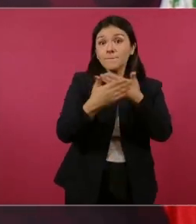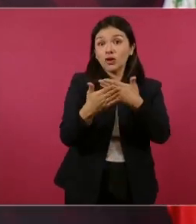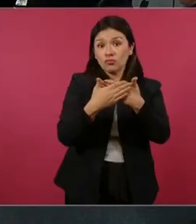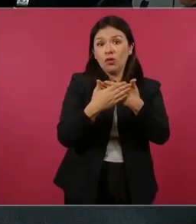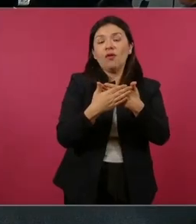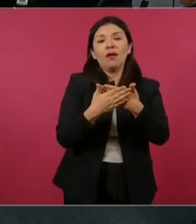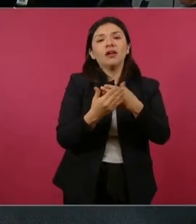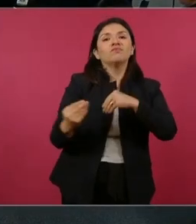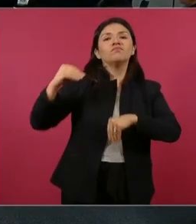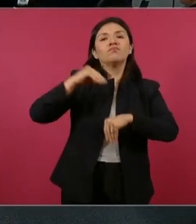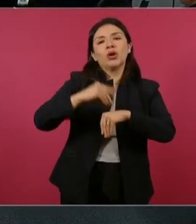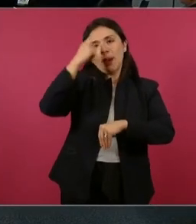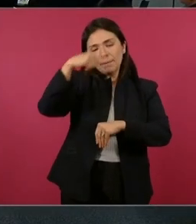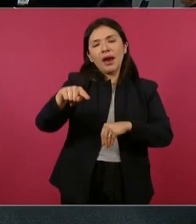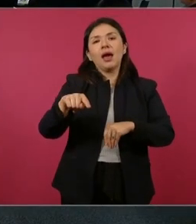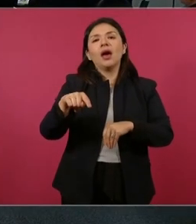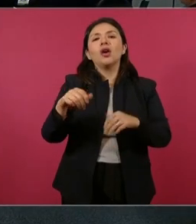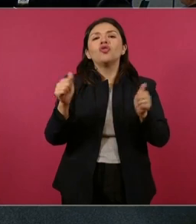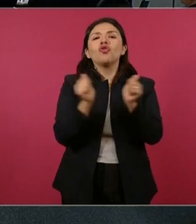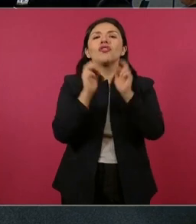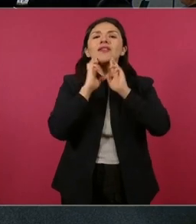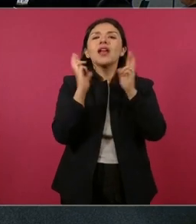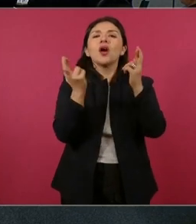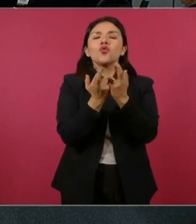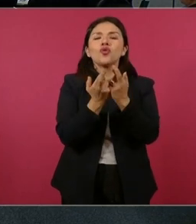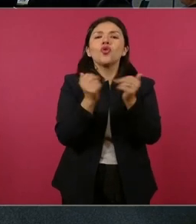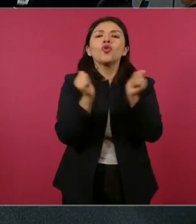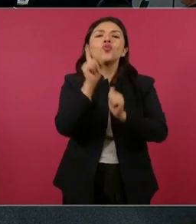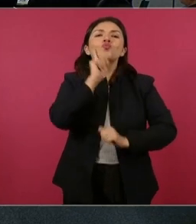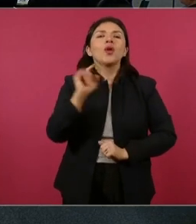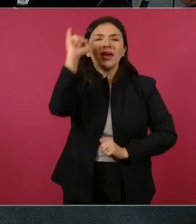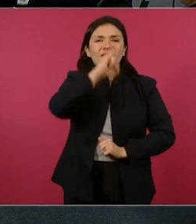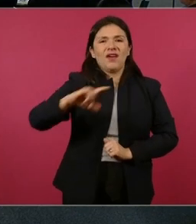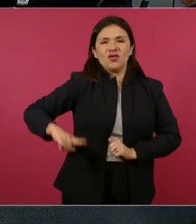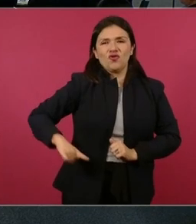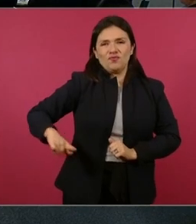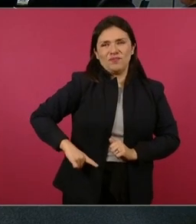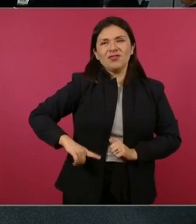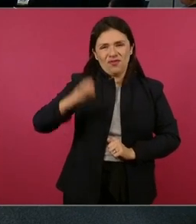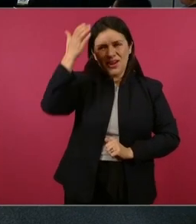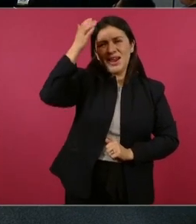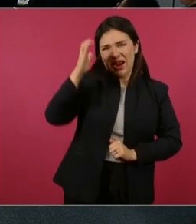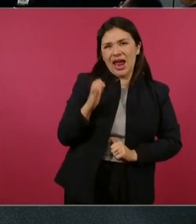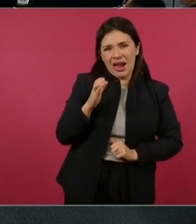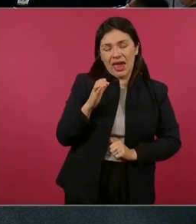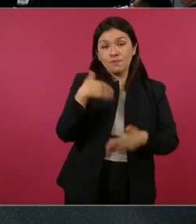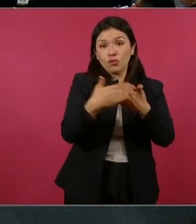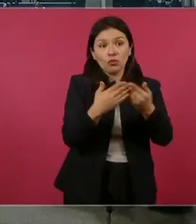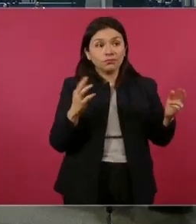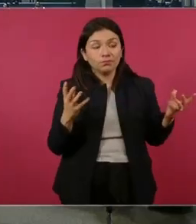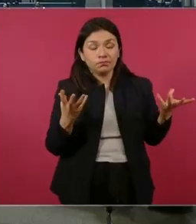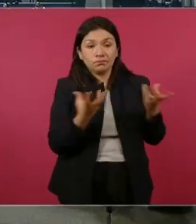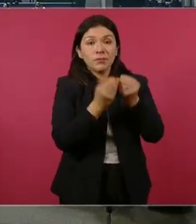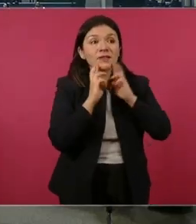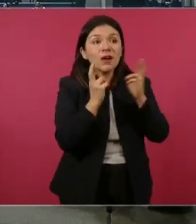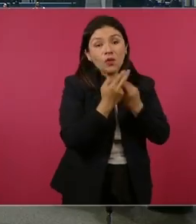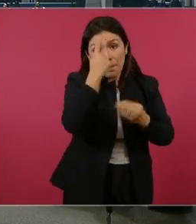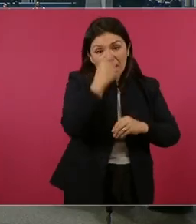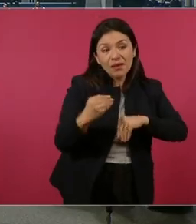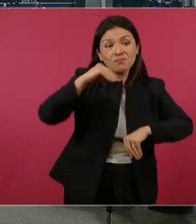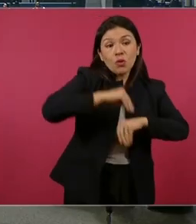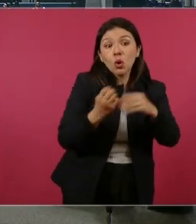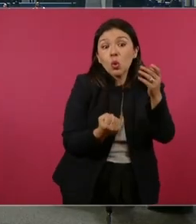días a obtener una reunión con la jefa de gobierno electa, Clara Brugada, para hacer negocios en la